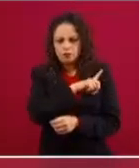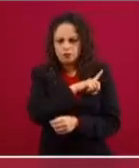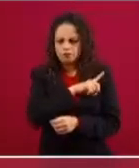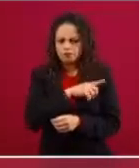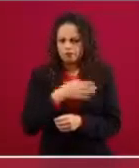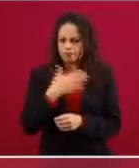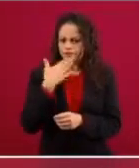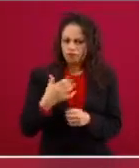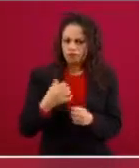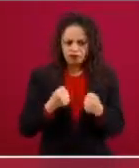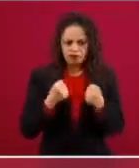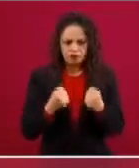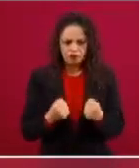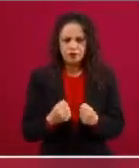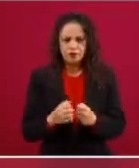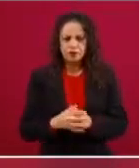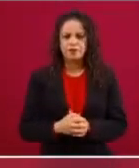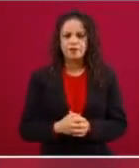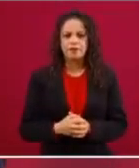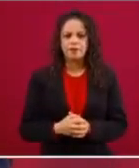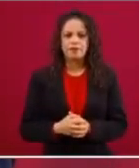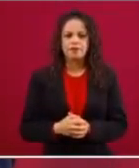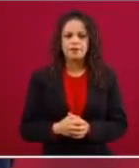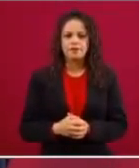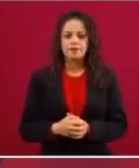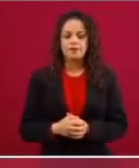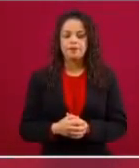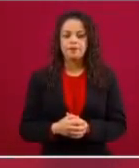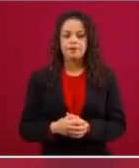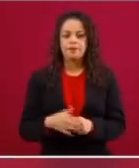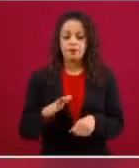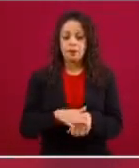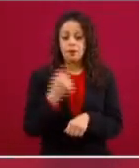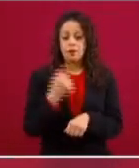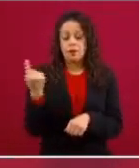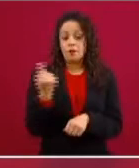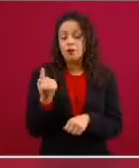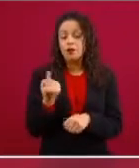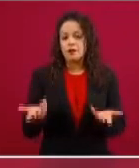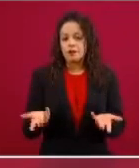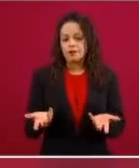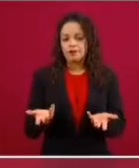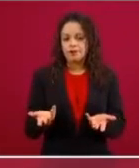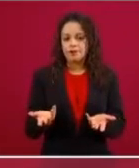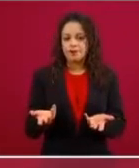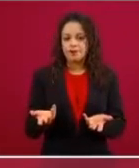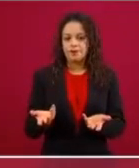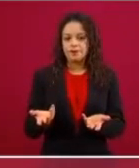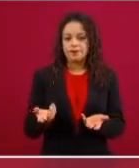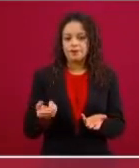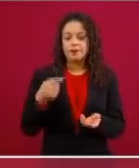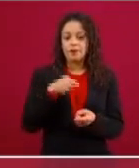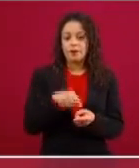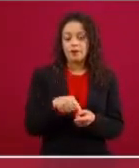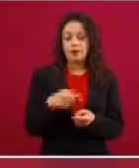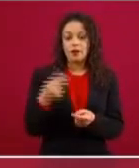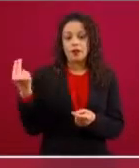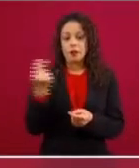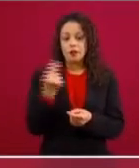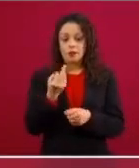Ustedes saben que por la resolución general que se tomó, por las medidas de